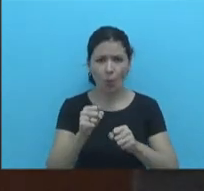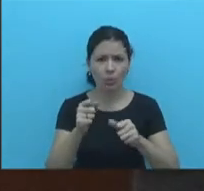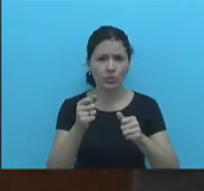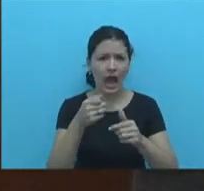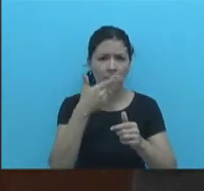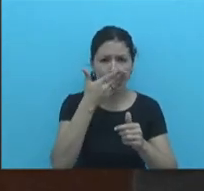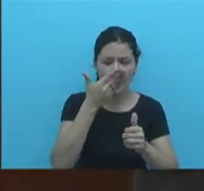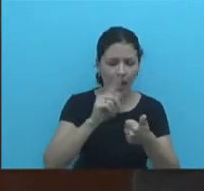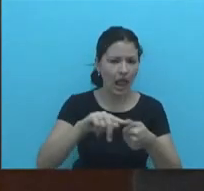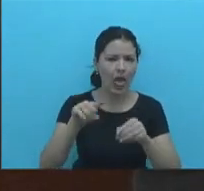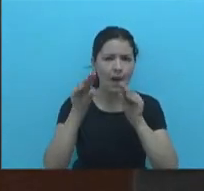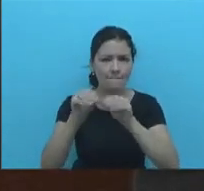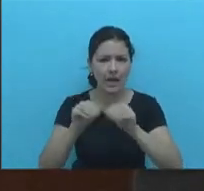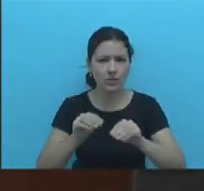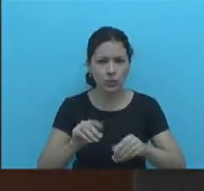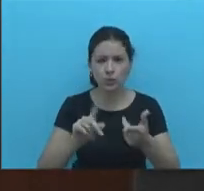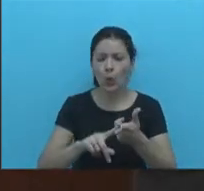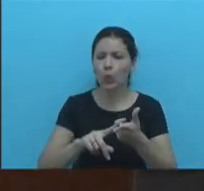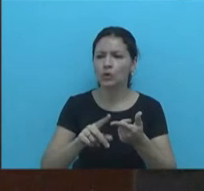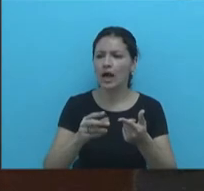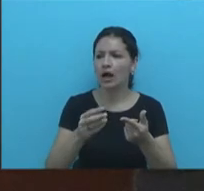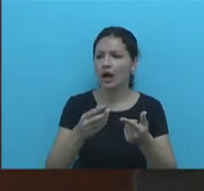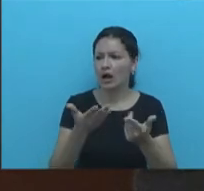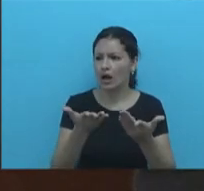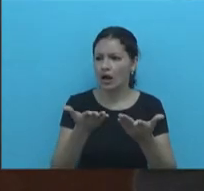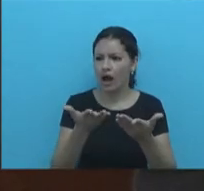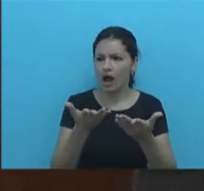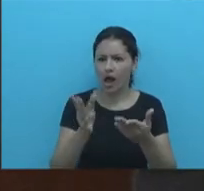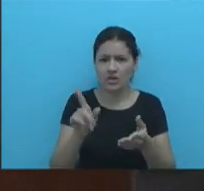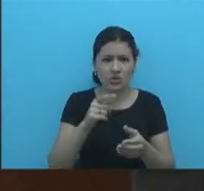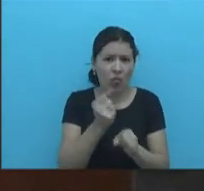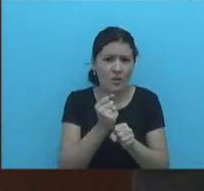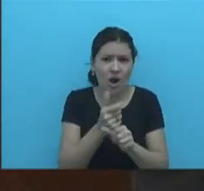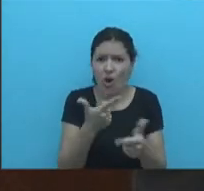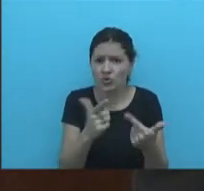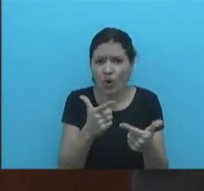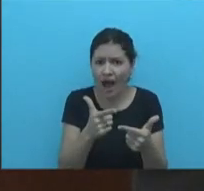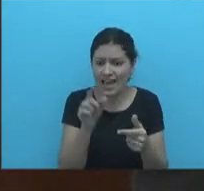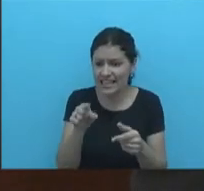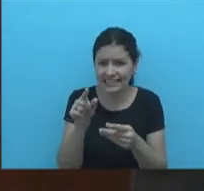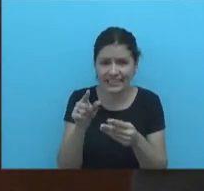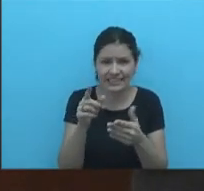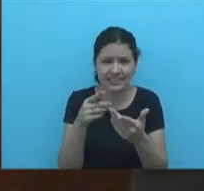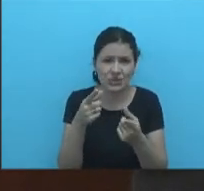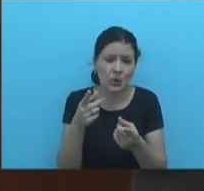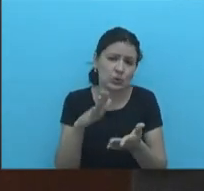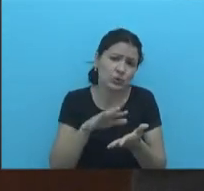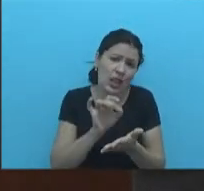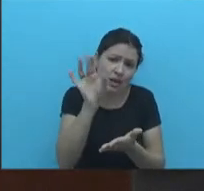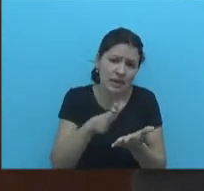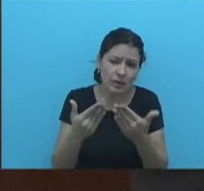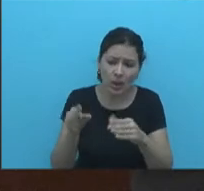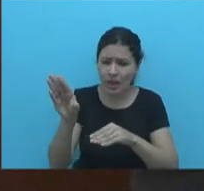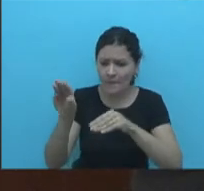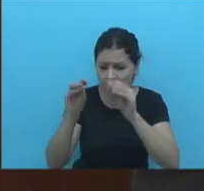lo que sea, también hacen eso porque no tienen otro recurso de entrada de dinero, o no